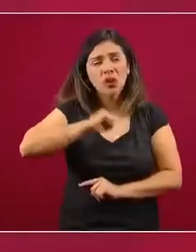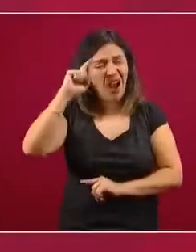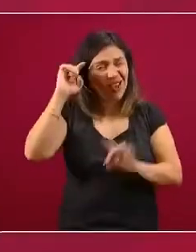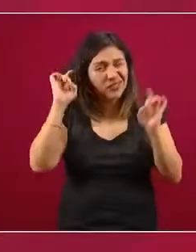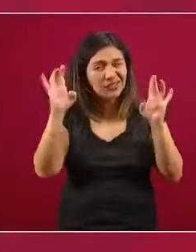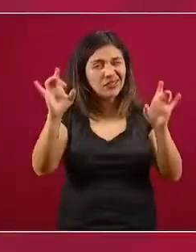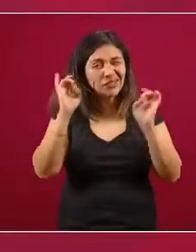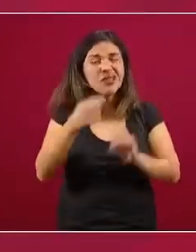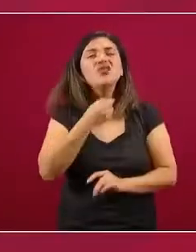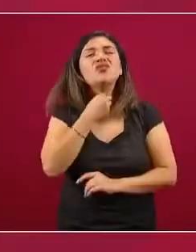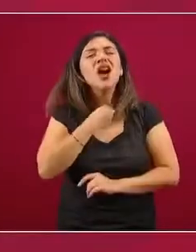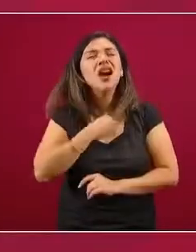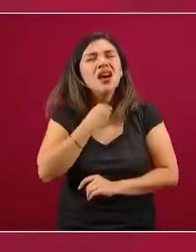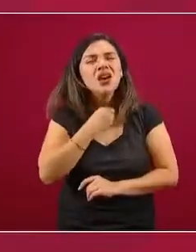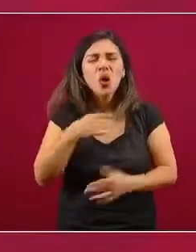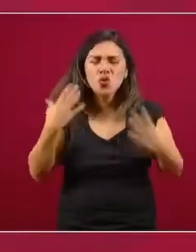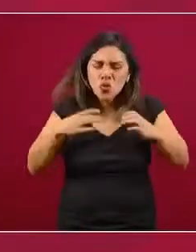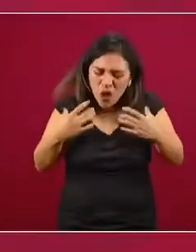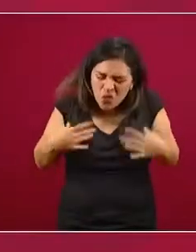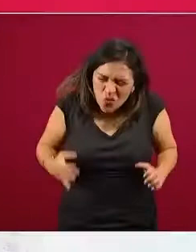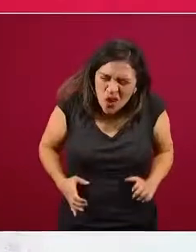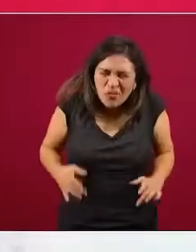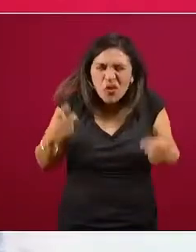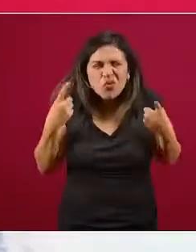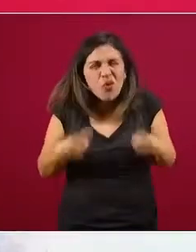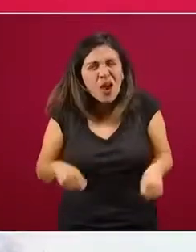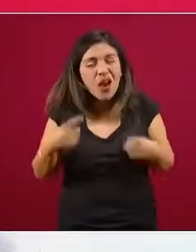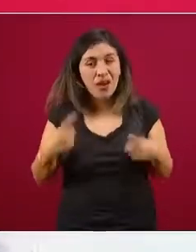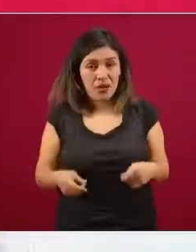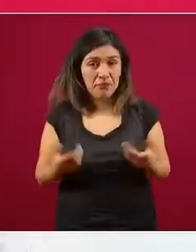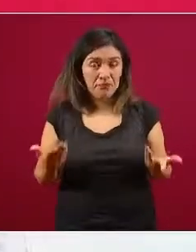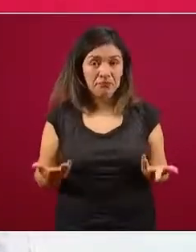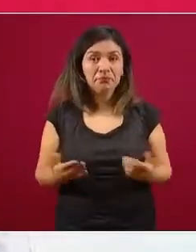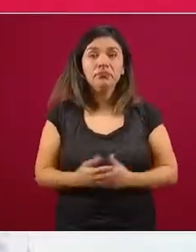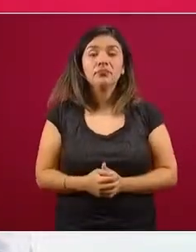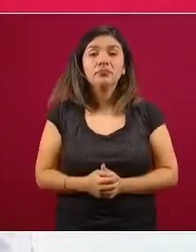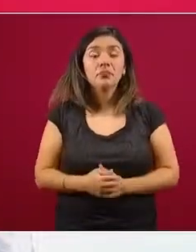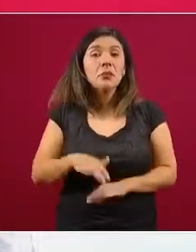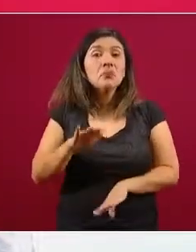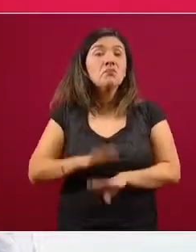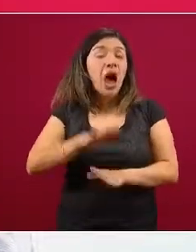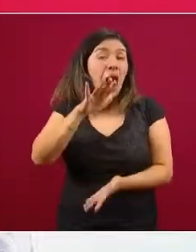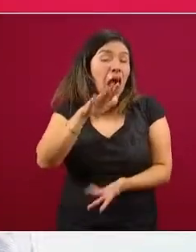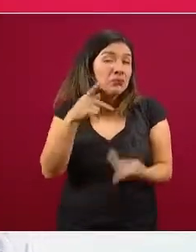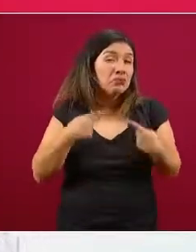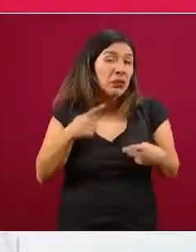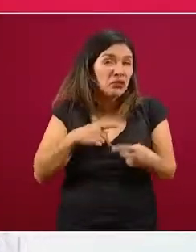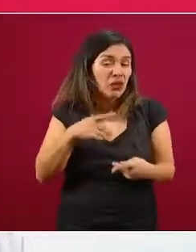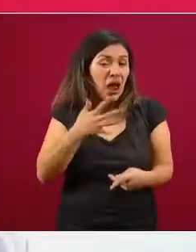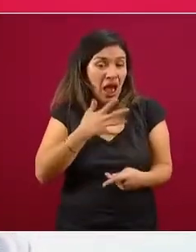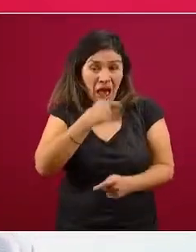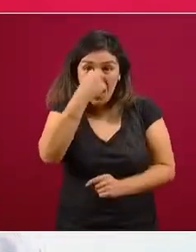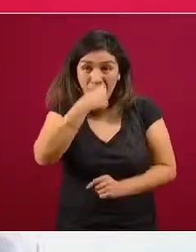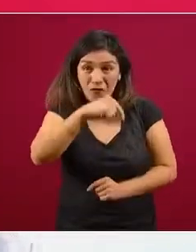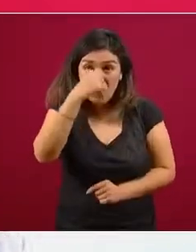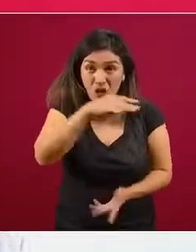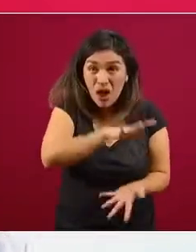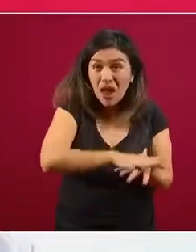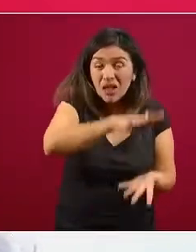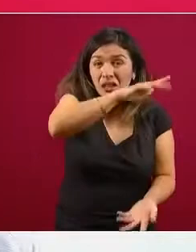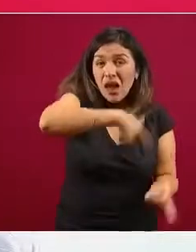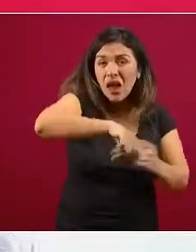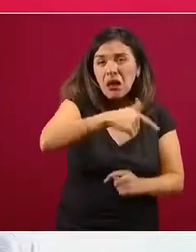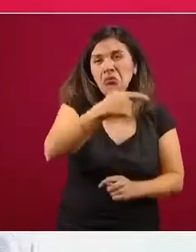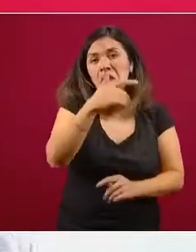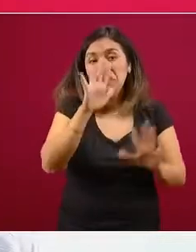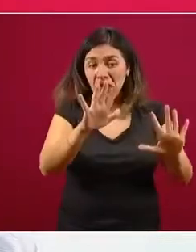de garganta, dolor muscular de inicio súbito. Y la enorme mayoría de personas con influenza, 7